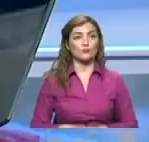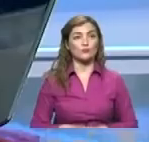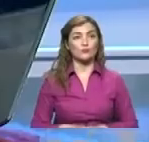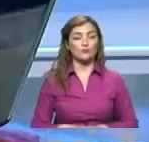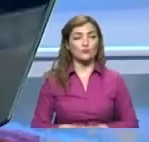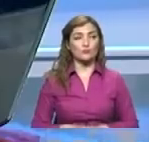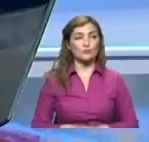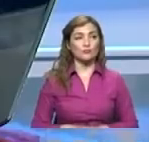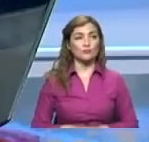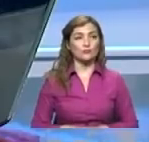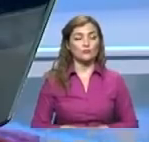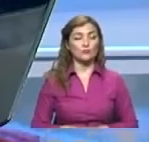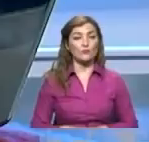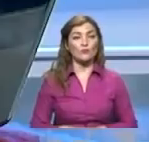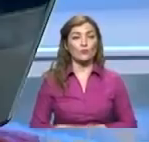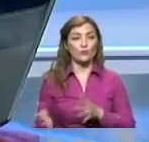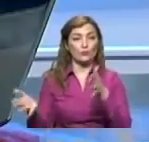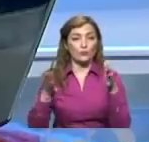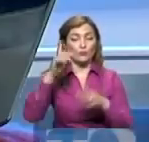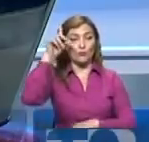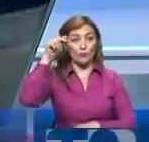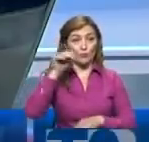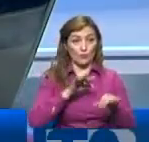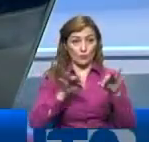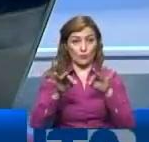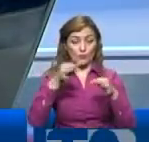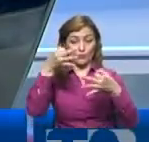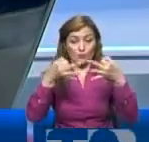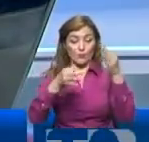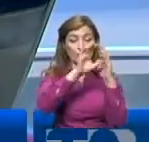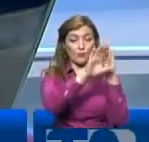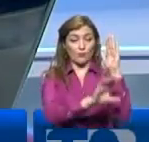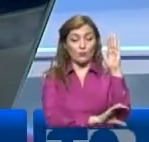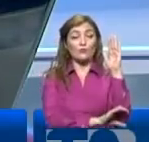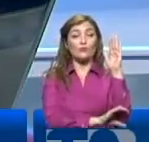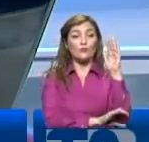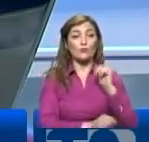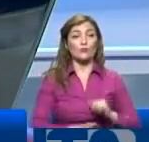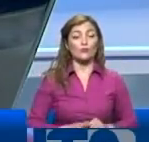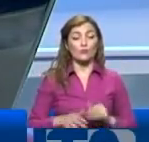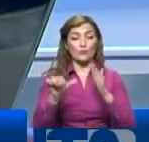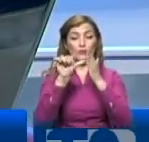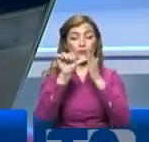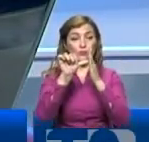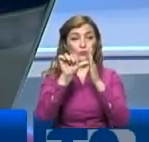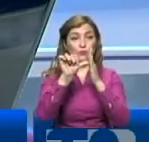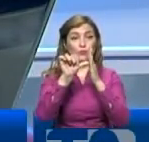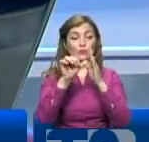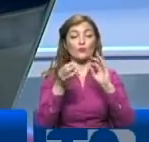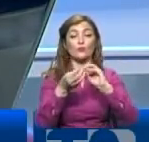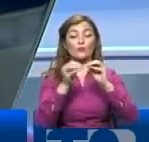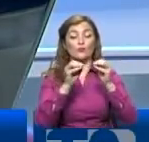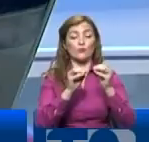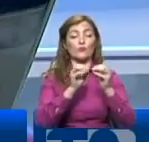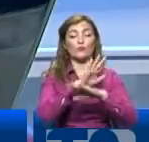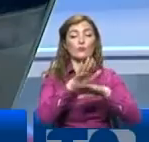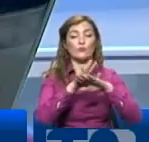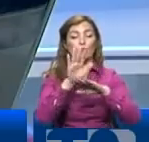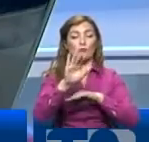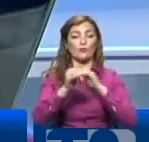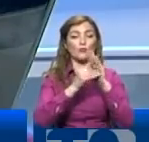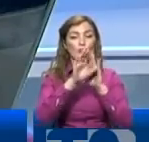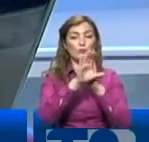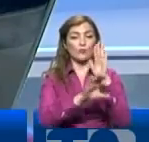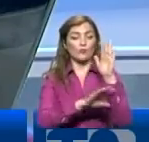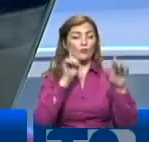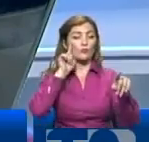horas. El gobierno explica a la Corte Constitucional que el artículo que señaló como inconstitucional